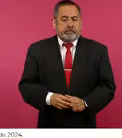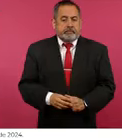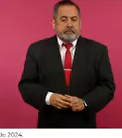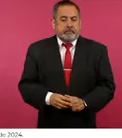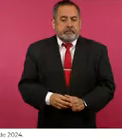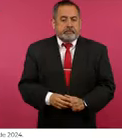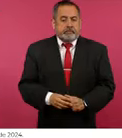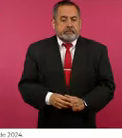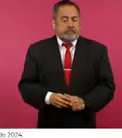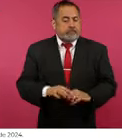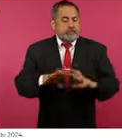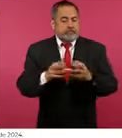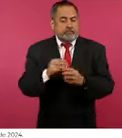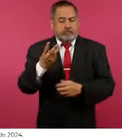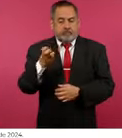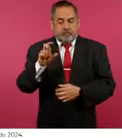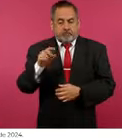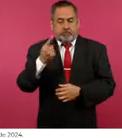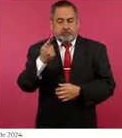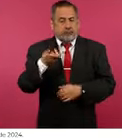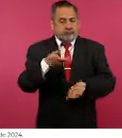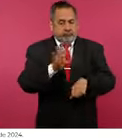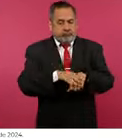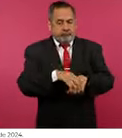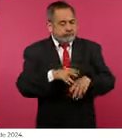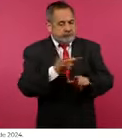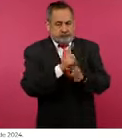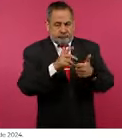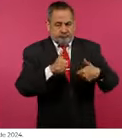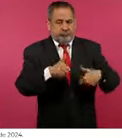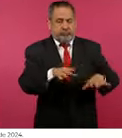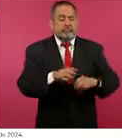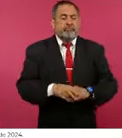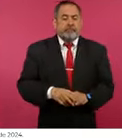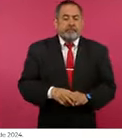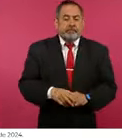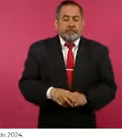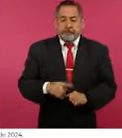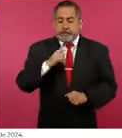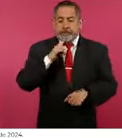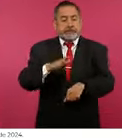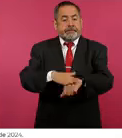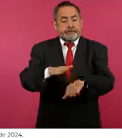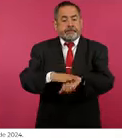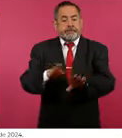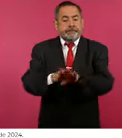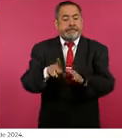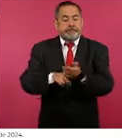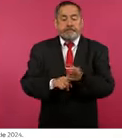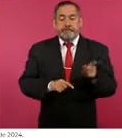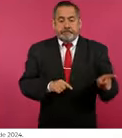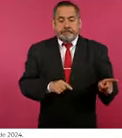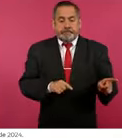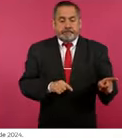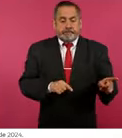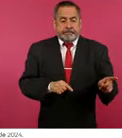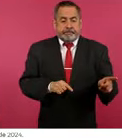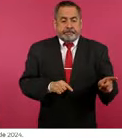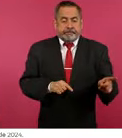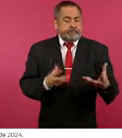371 libertades por amnistías. Hay que decir que en este esfuerzo participa la